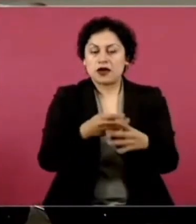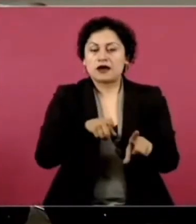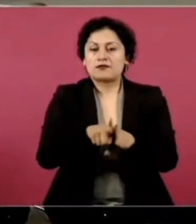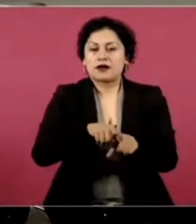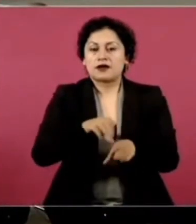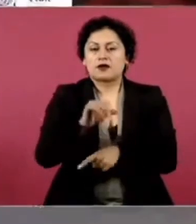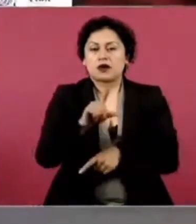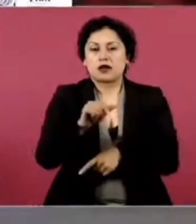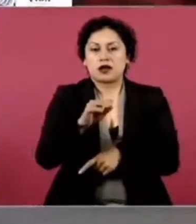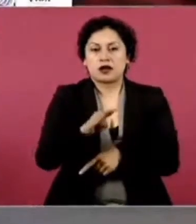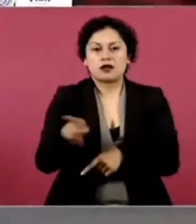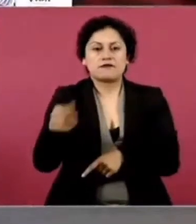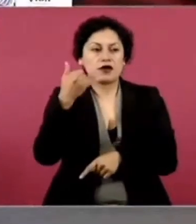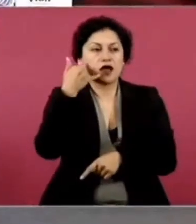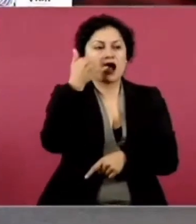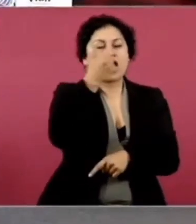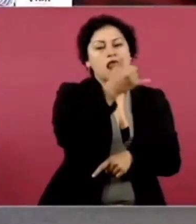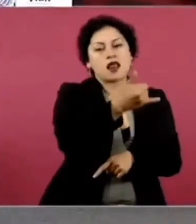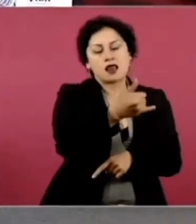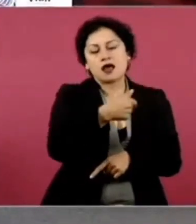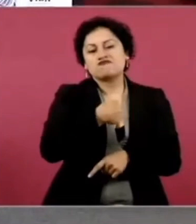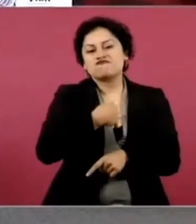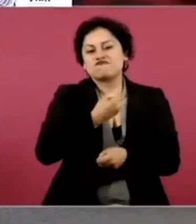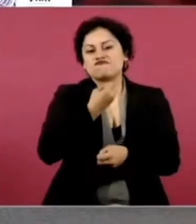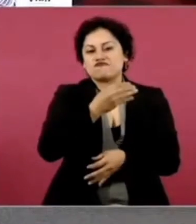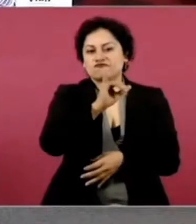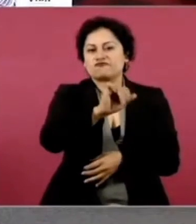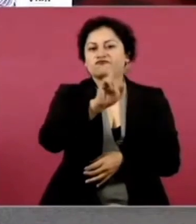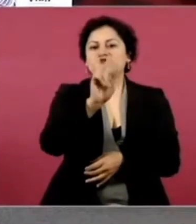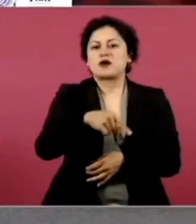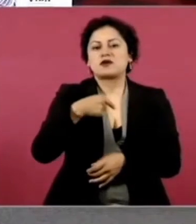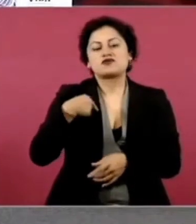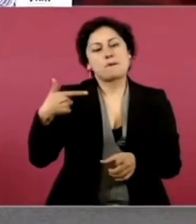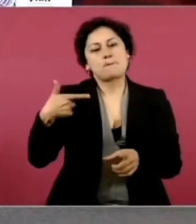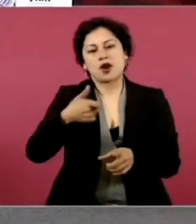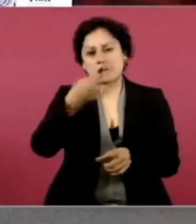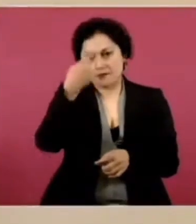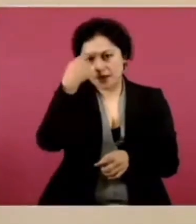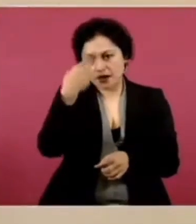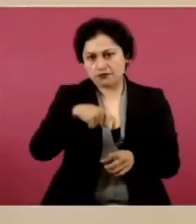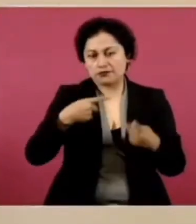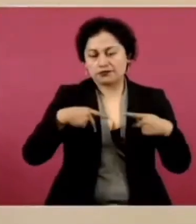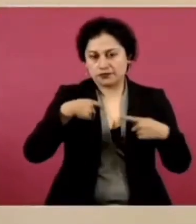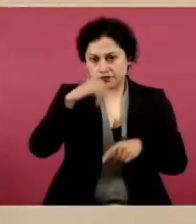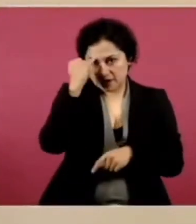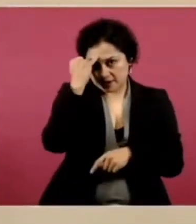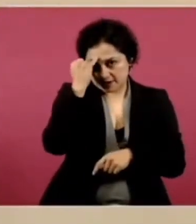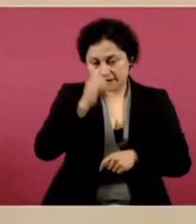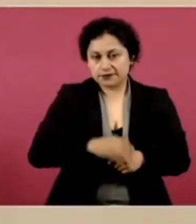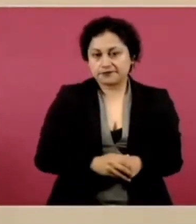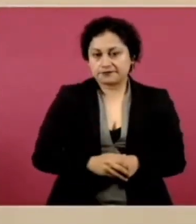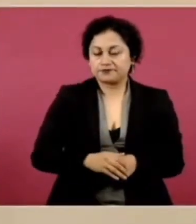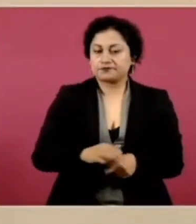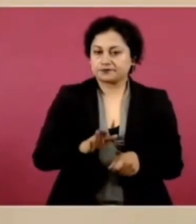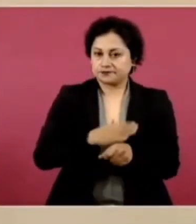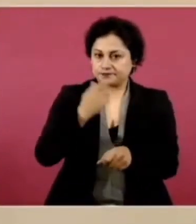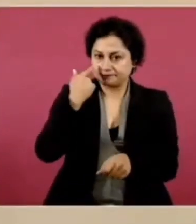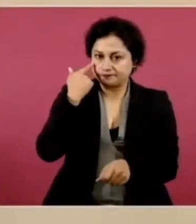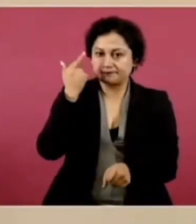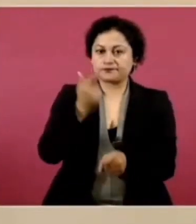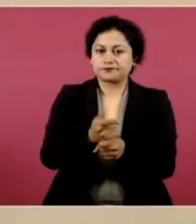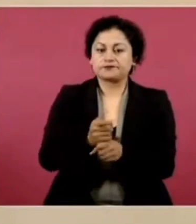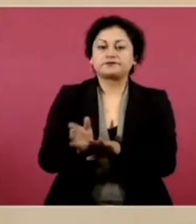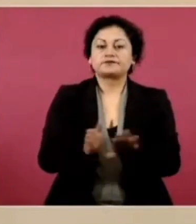acepta ser él el que había disparado contra el ciudadano de la India. Adelante. Aquí vemos el